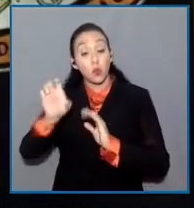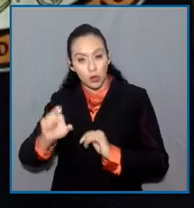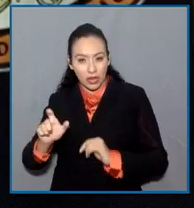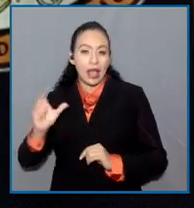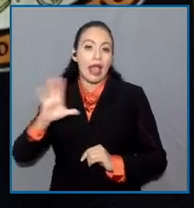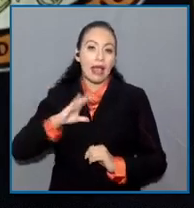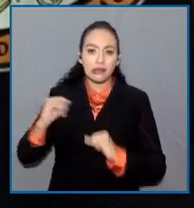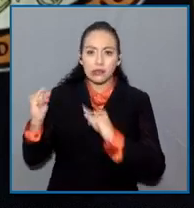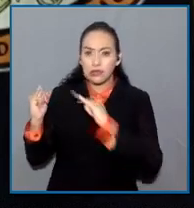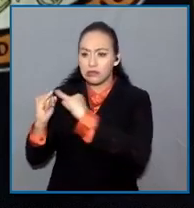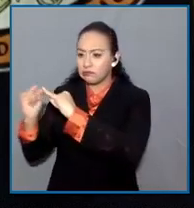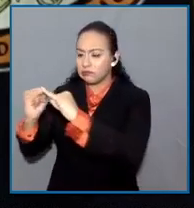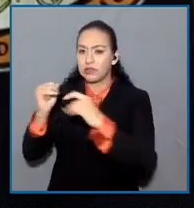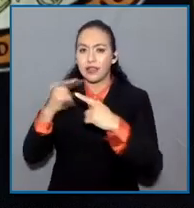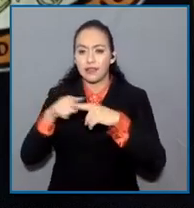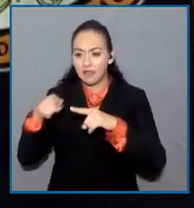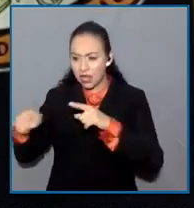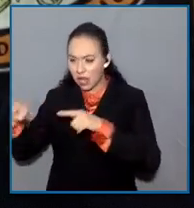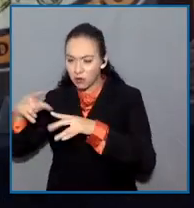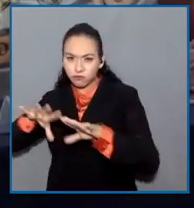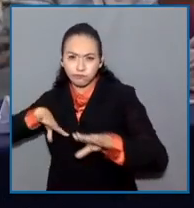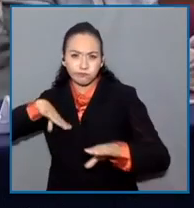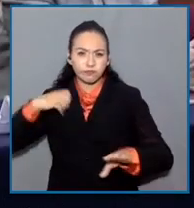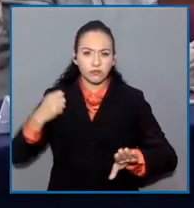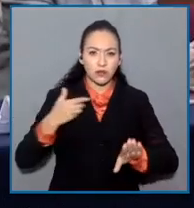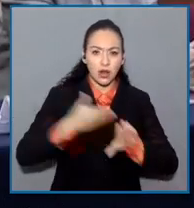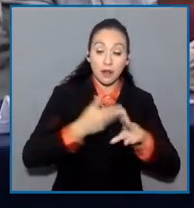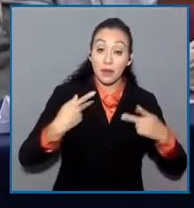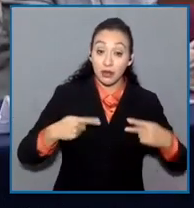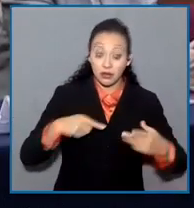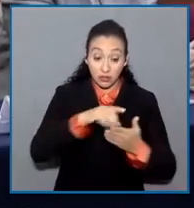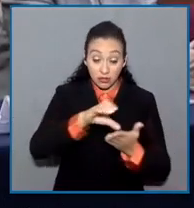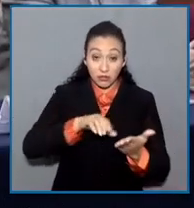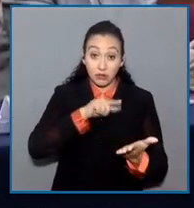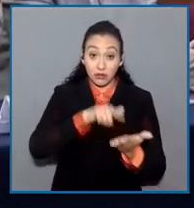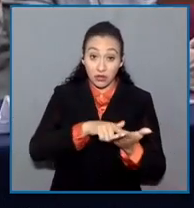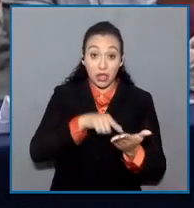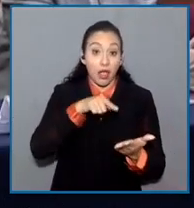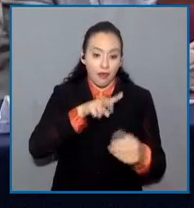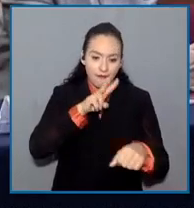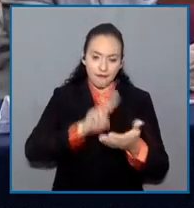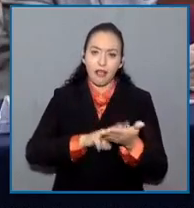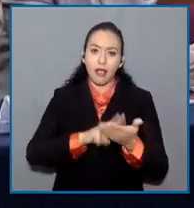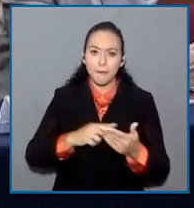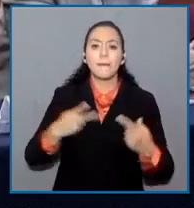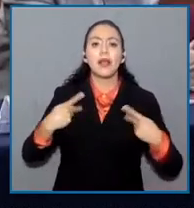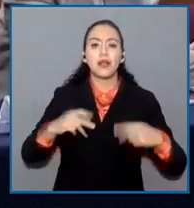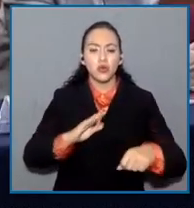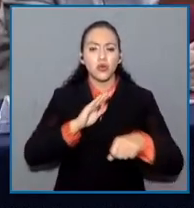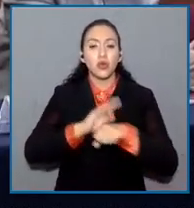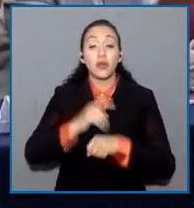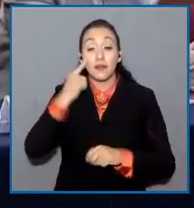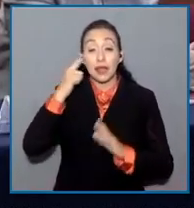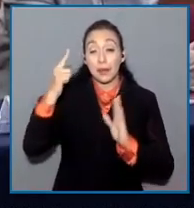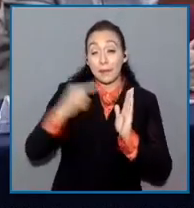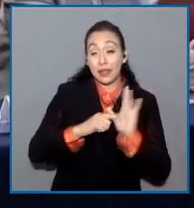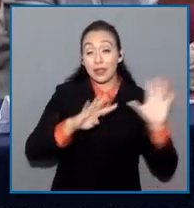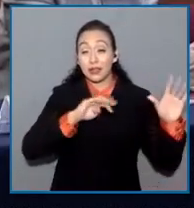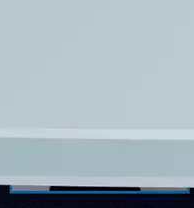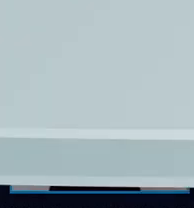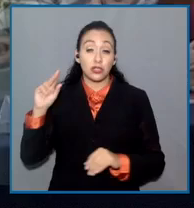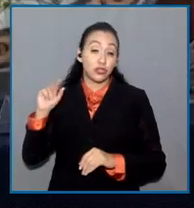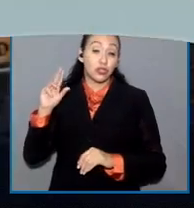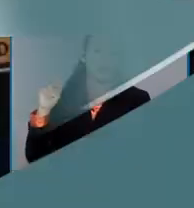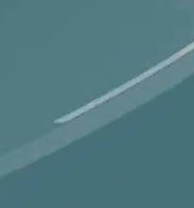dijo que desde su promulgación en 1917, la Carta Magna ha sufrido más de 800 modificaciones.